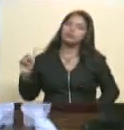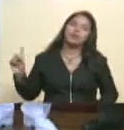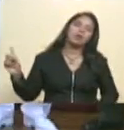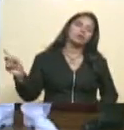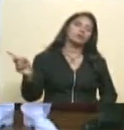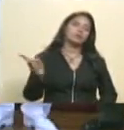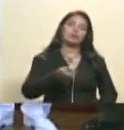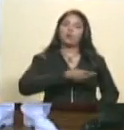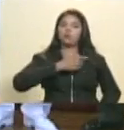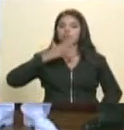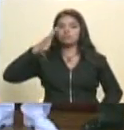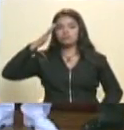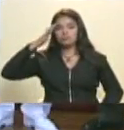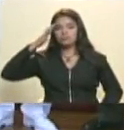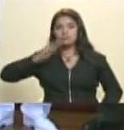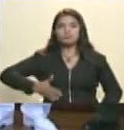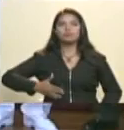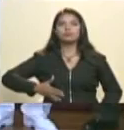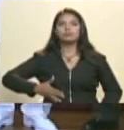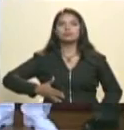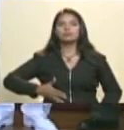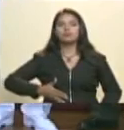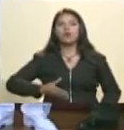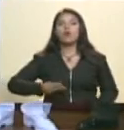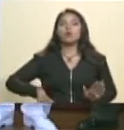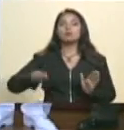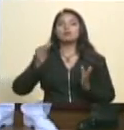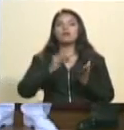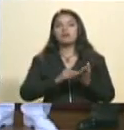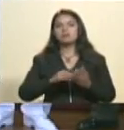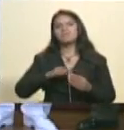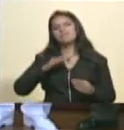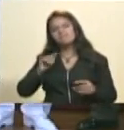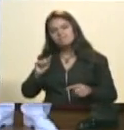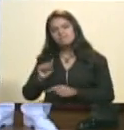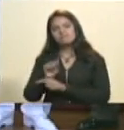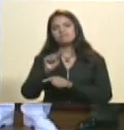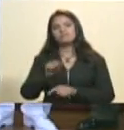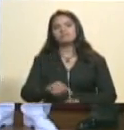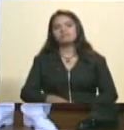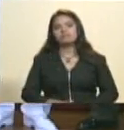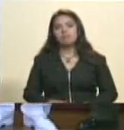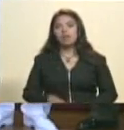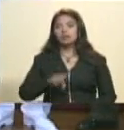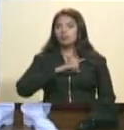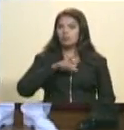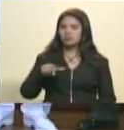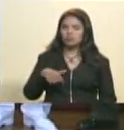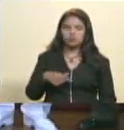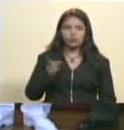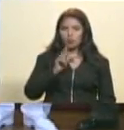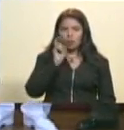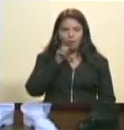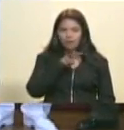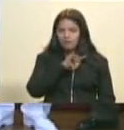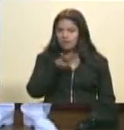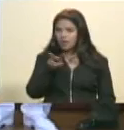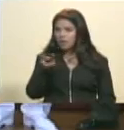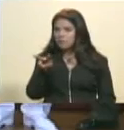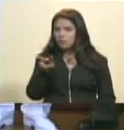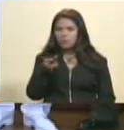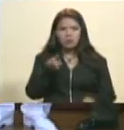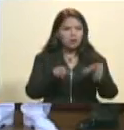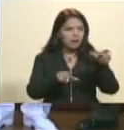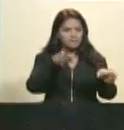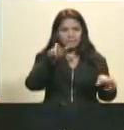Venezuela, fijando posición ante una nueva agresión que nosotros no la vemos sobre las